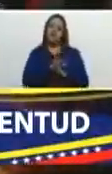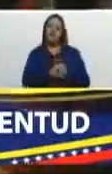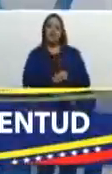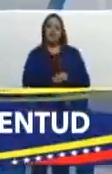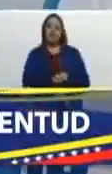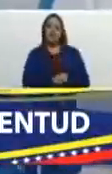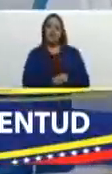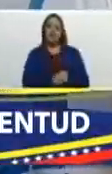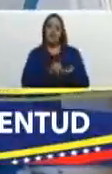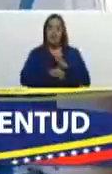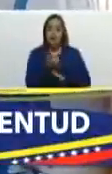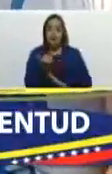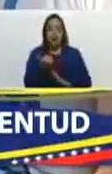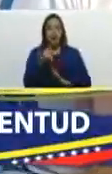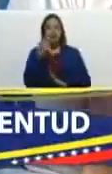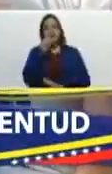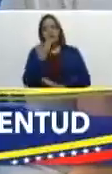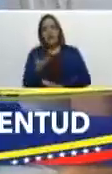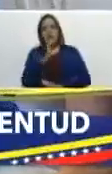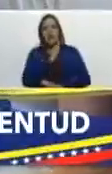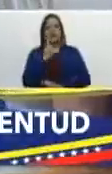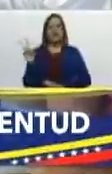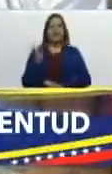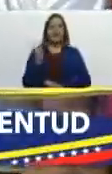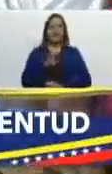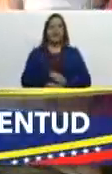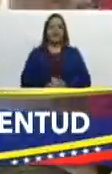más tierna y más hermosa que tiene Venezuela.